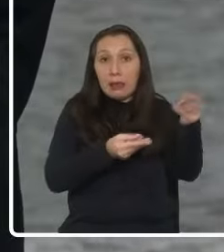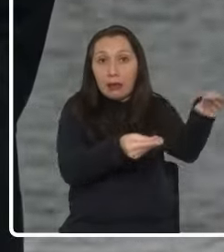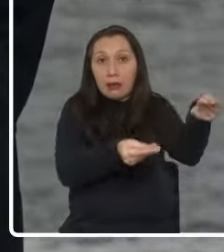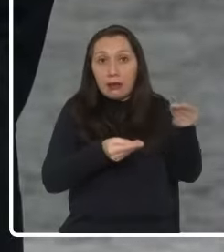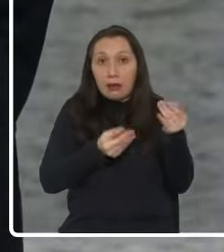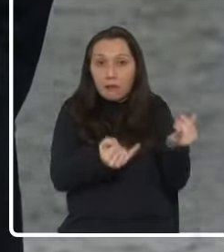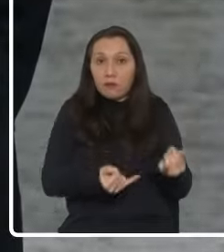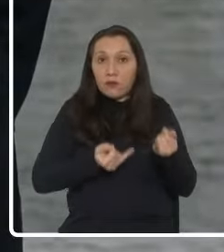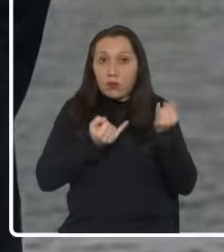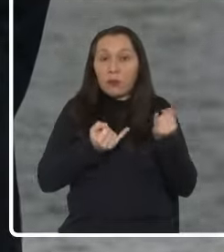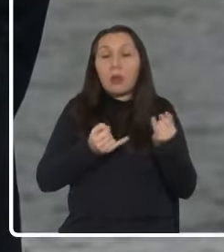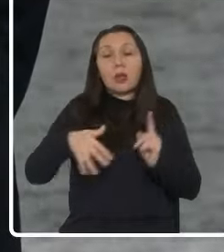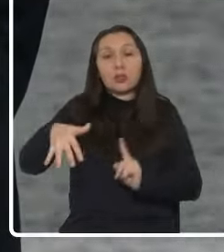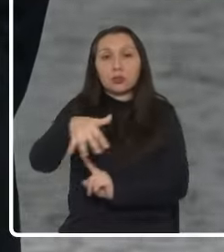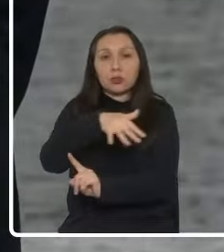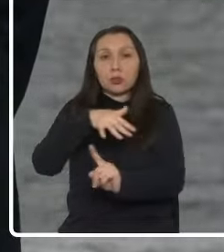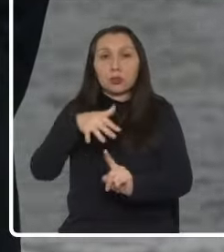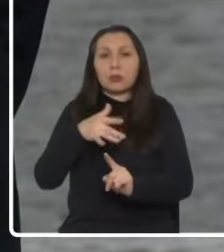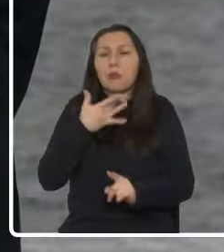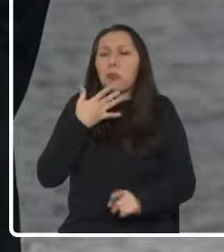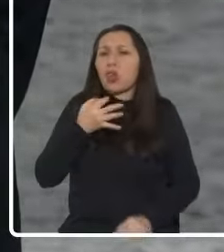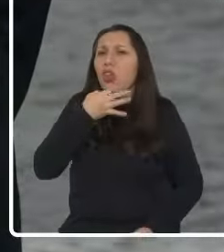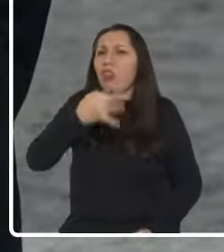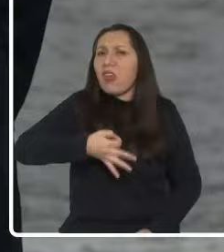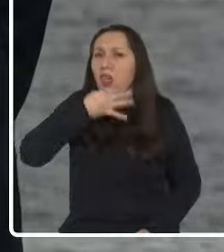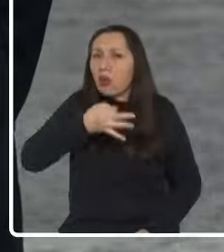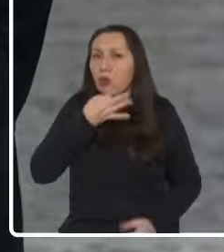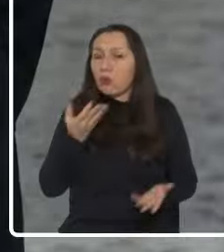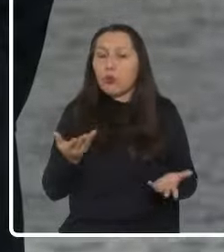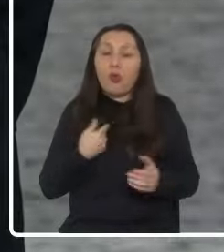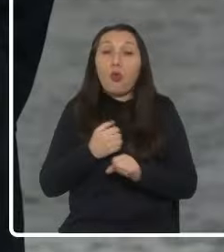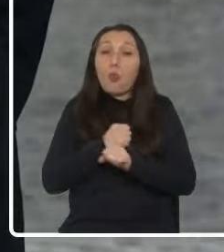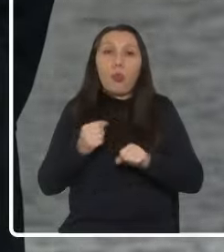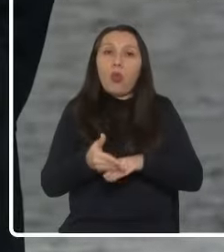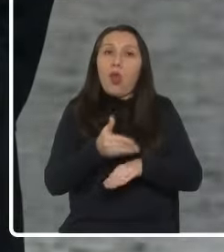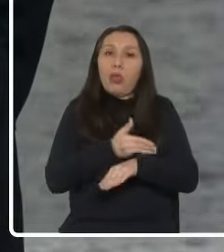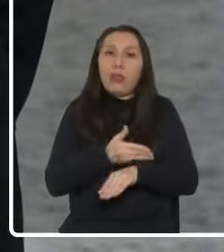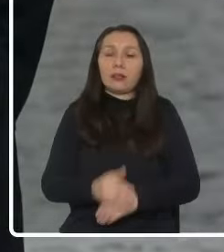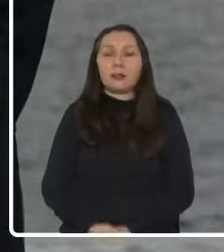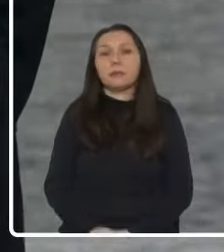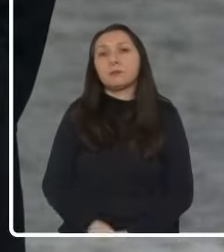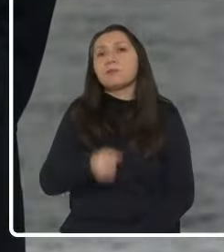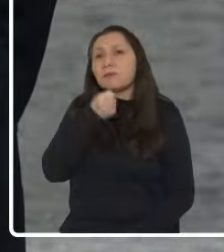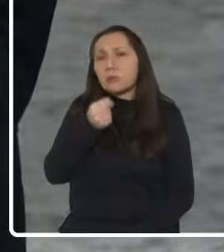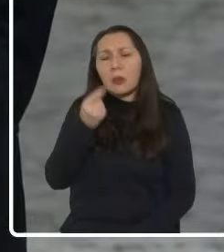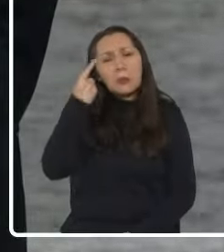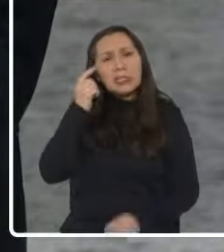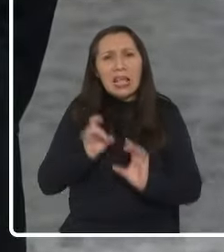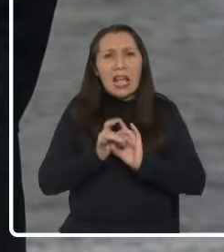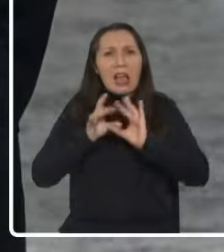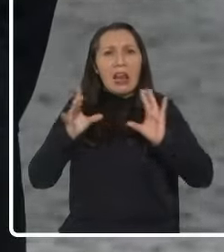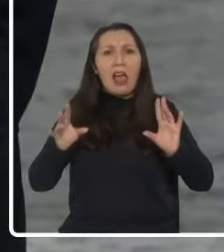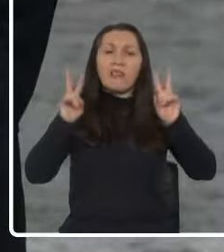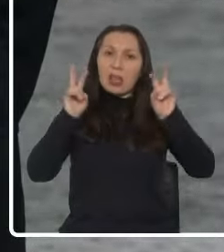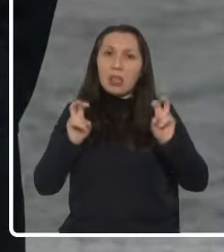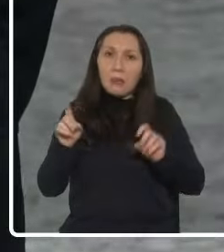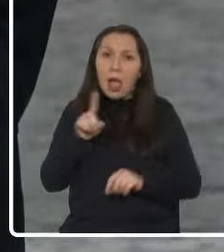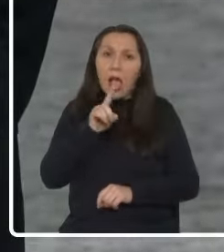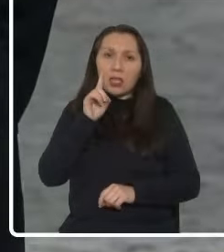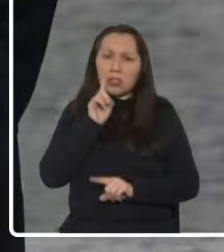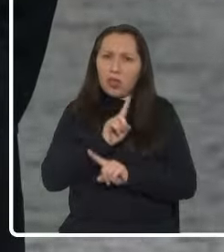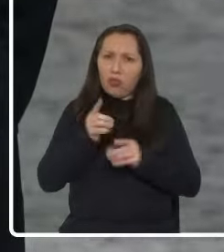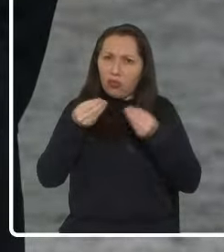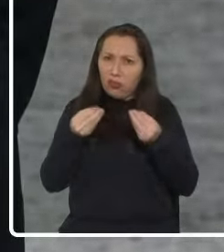y depende también del contexto en que dijo sus declaraciones. No lo puedo adelantar. ¿Y le parecería grave que se refiera a un hecho como este que